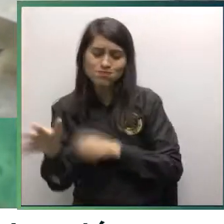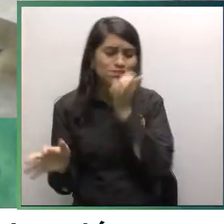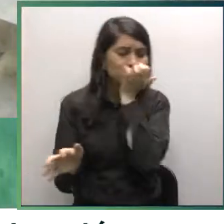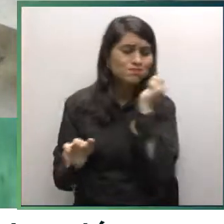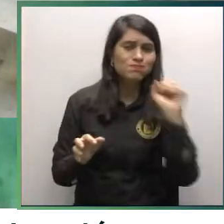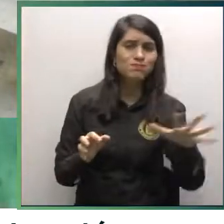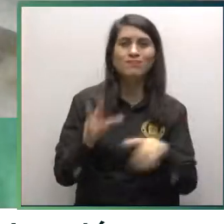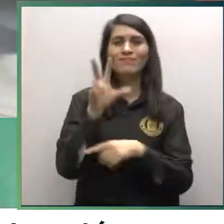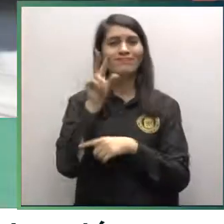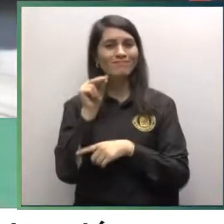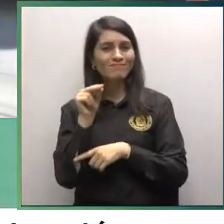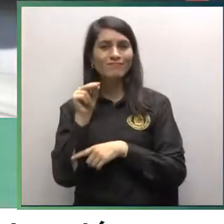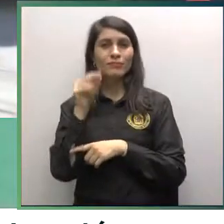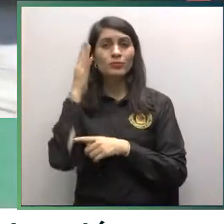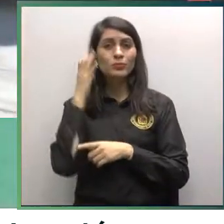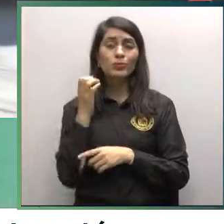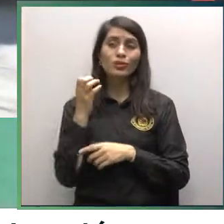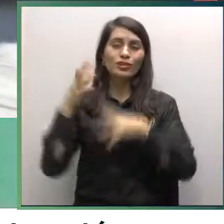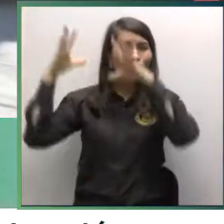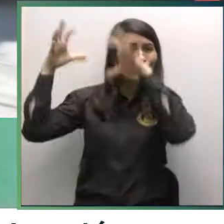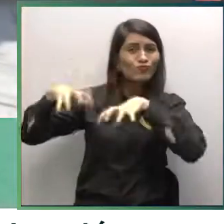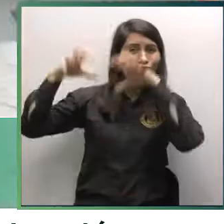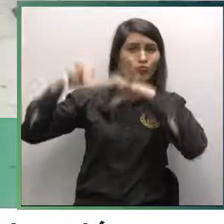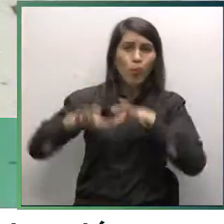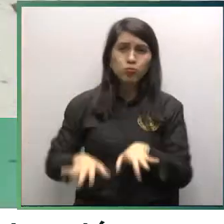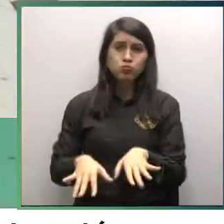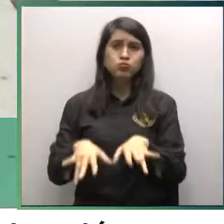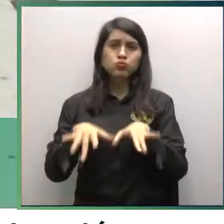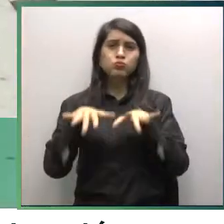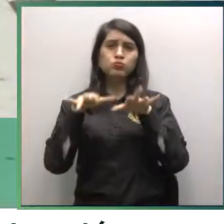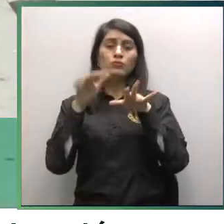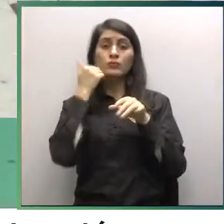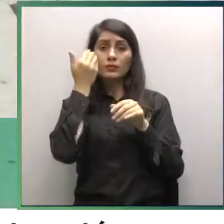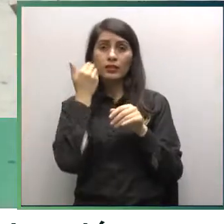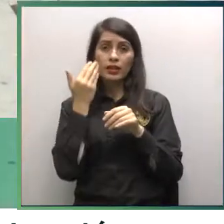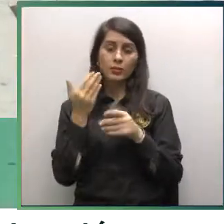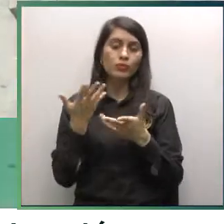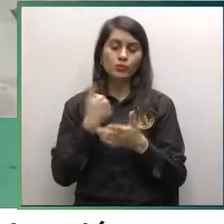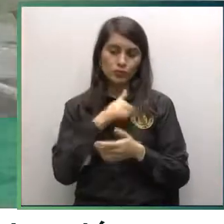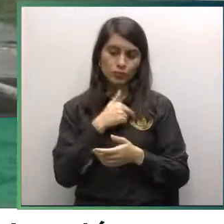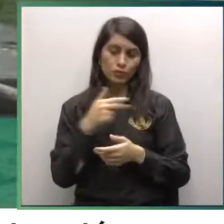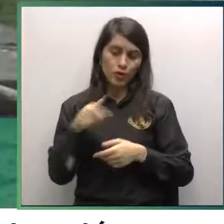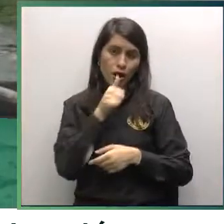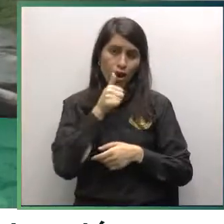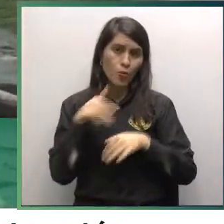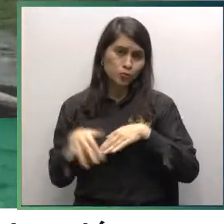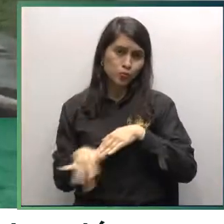para que cuando venga la lluvia realmente el agua pueda fluir libremente.